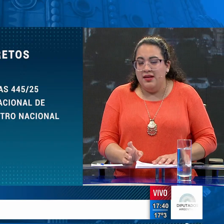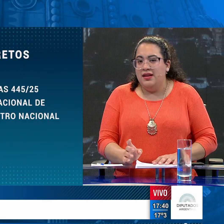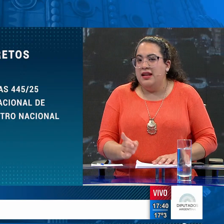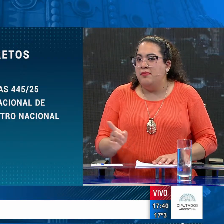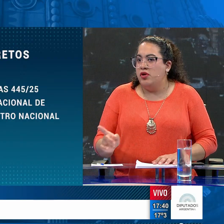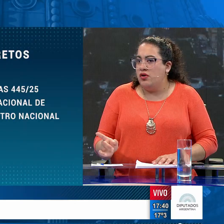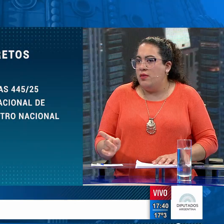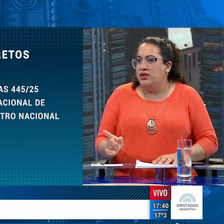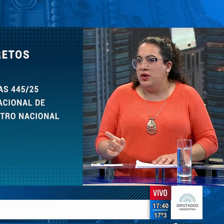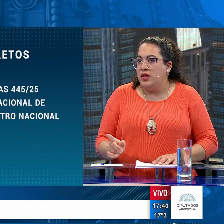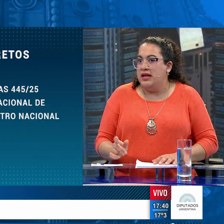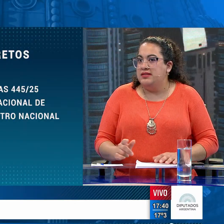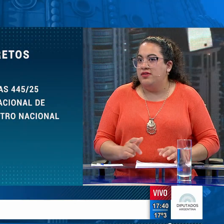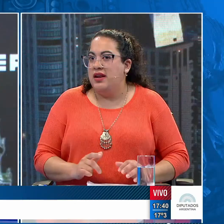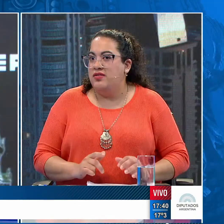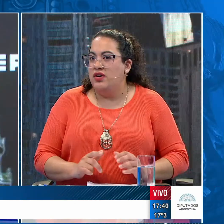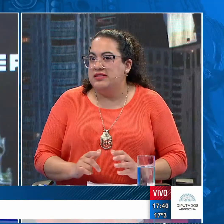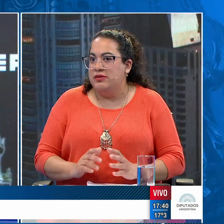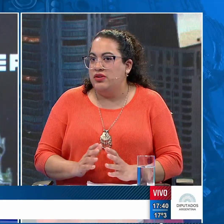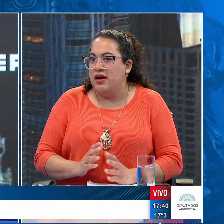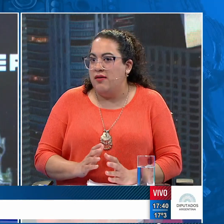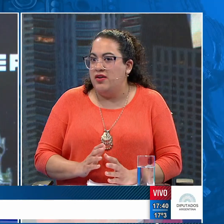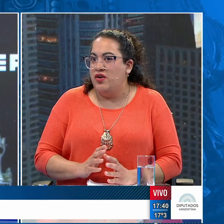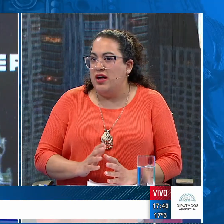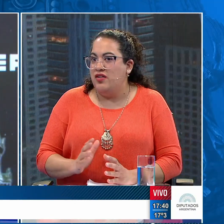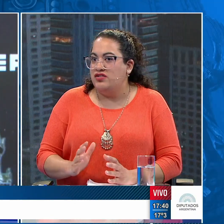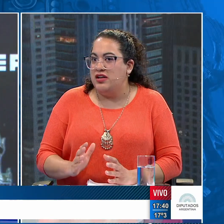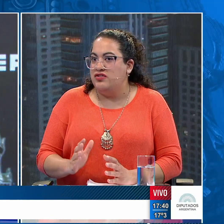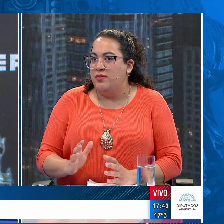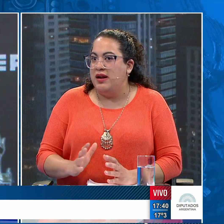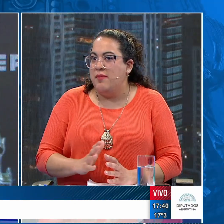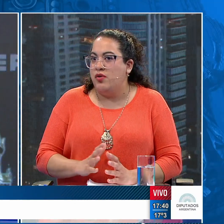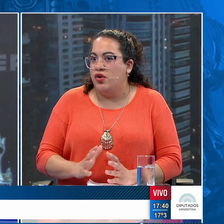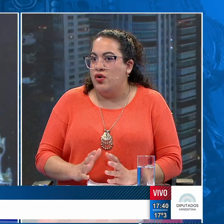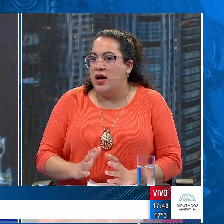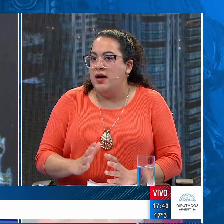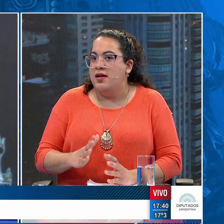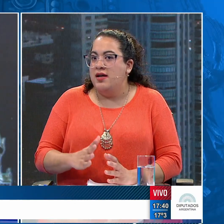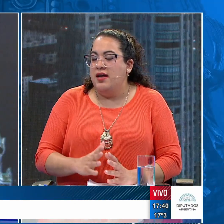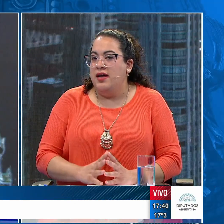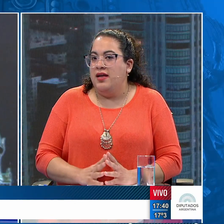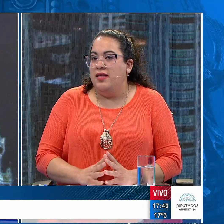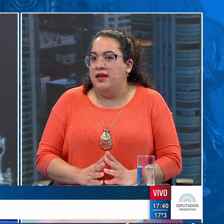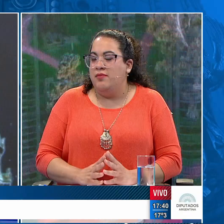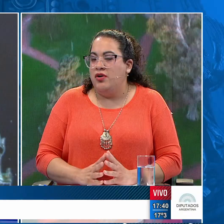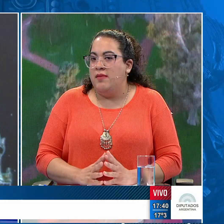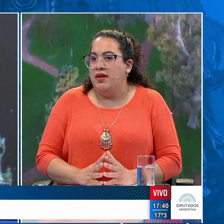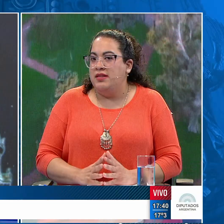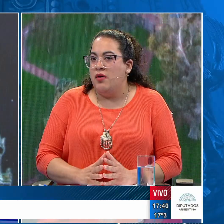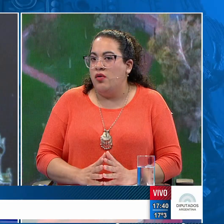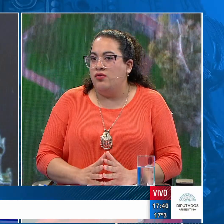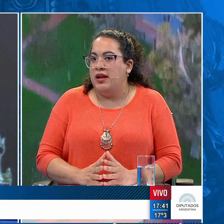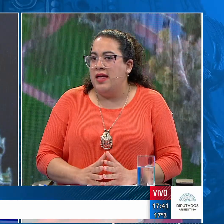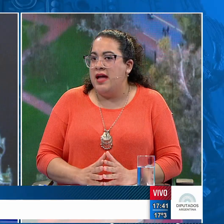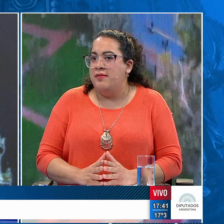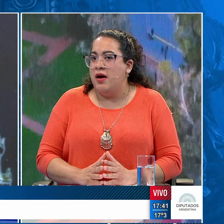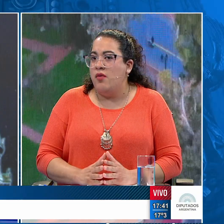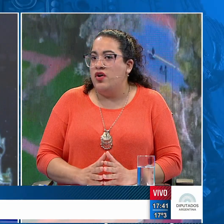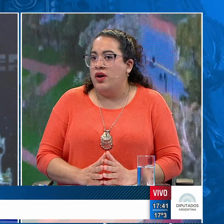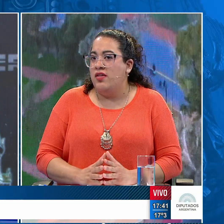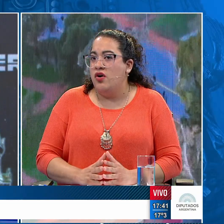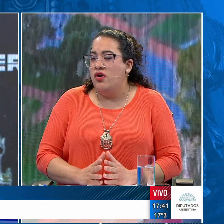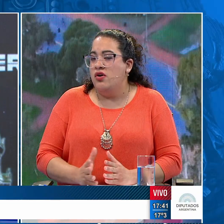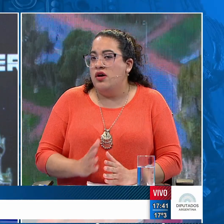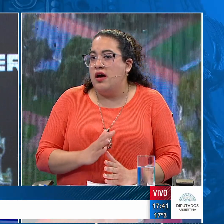Que la prórroga, vos te acordás, Fernando, que se votaba, ¿no?, cada 2 años, Sí, siempre la claro. prórroga del programa de entrega voluntaria de armas.